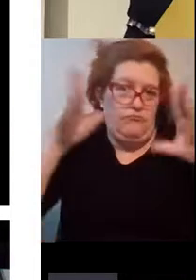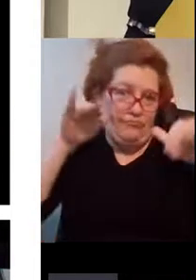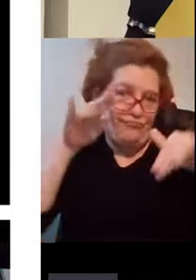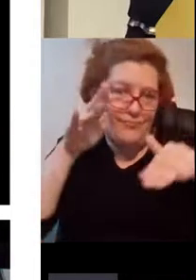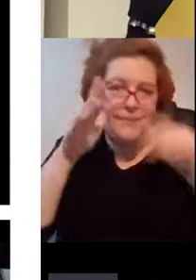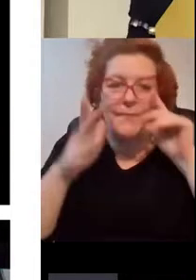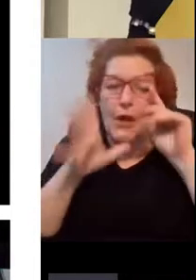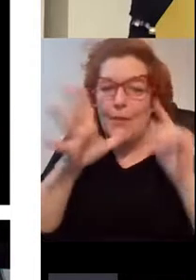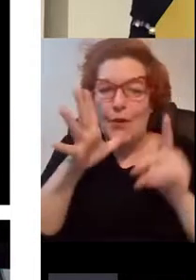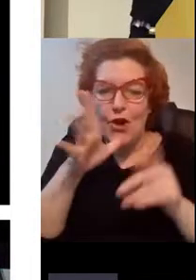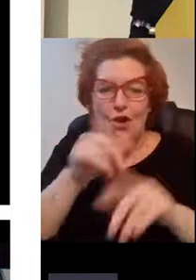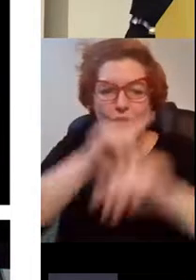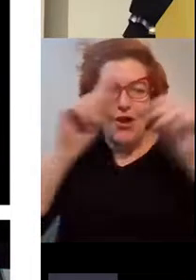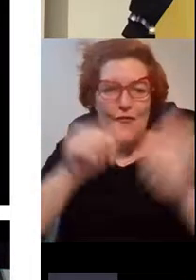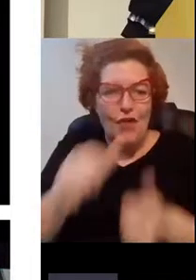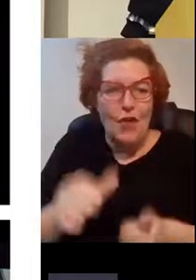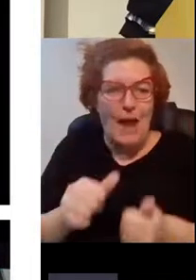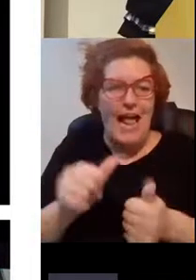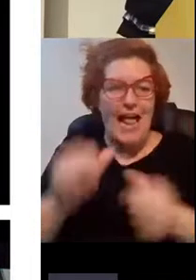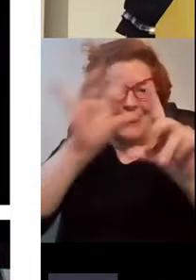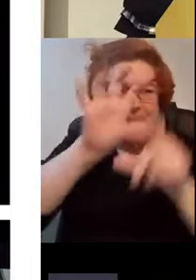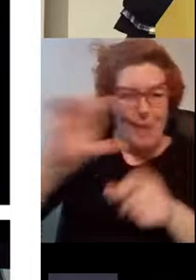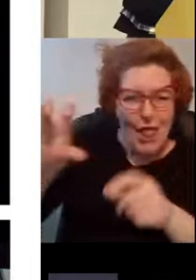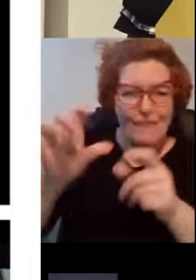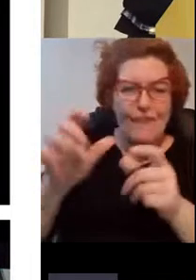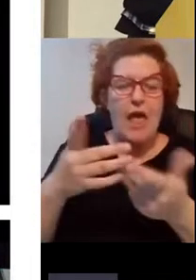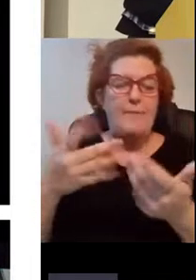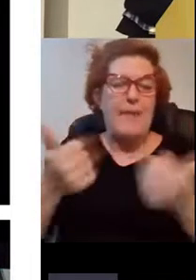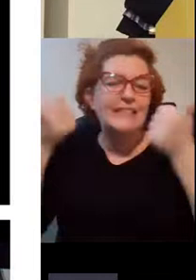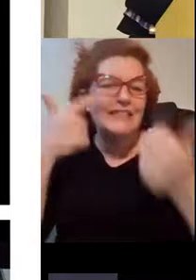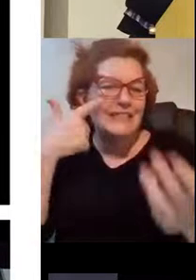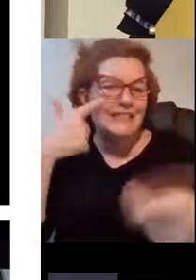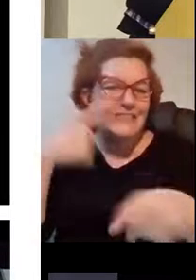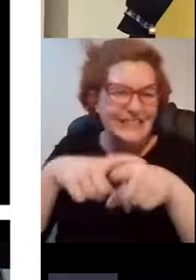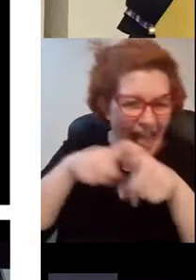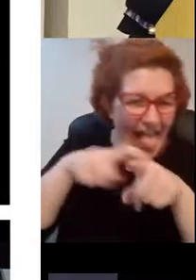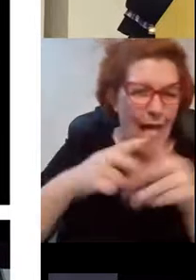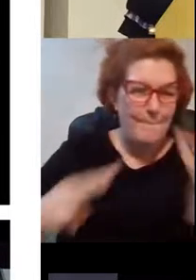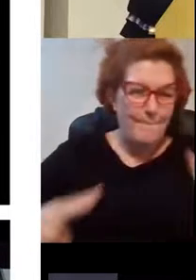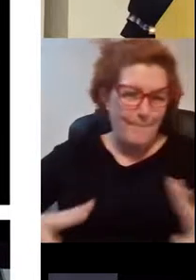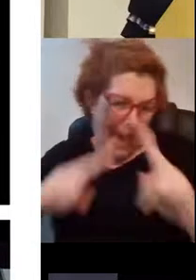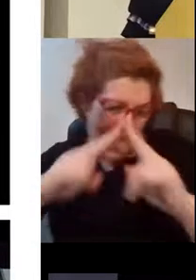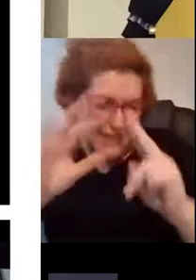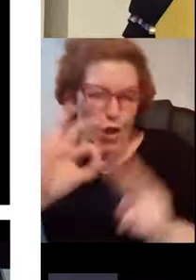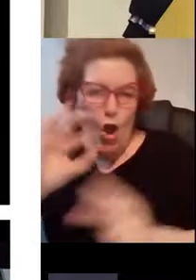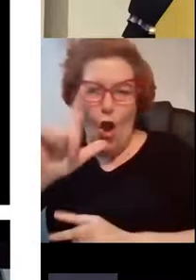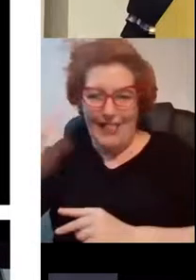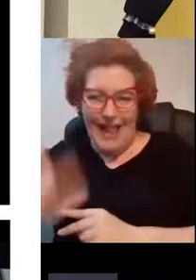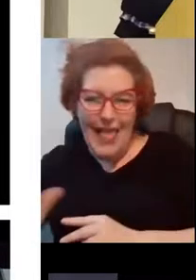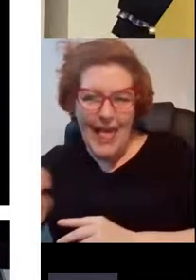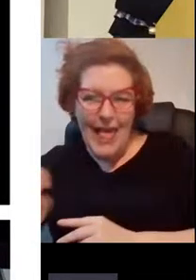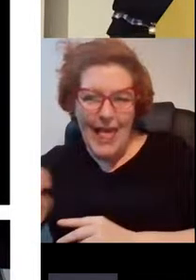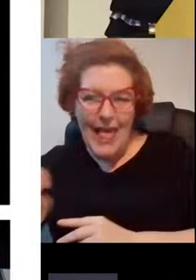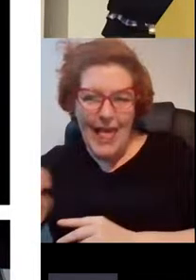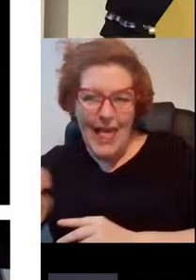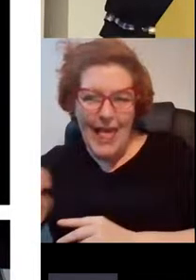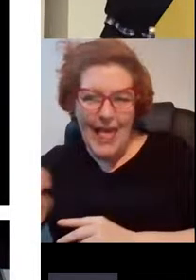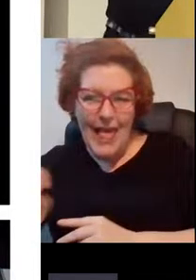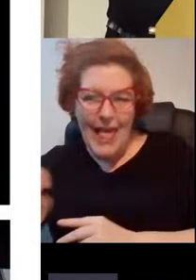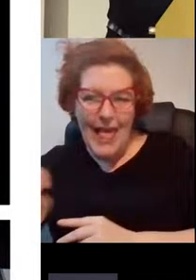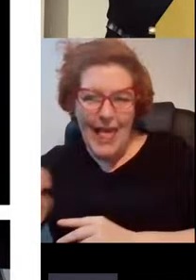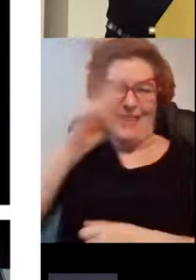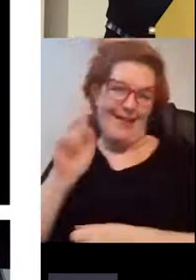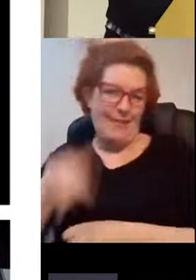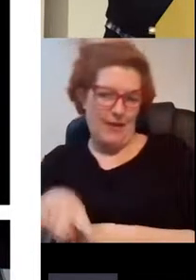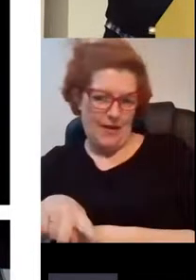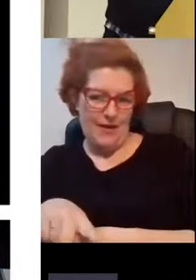tipografías urbanas, pues en este caso más características de París, más características en Italia también, y de Barcelona y de Madrid,